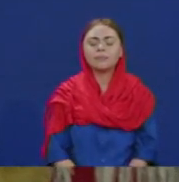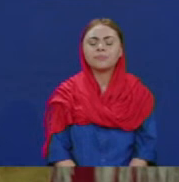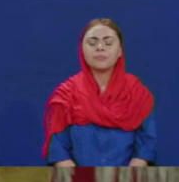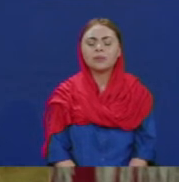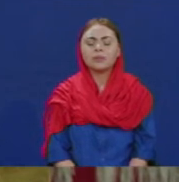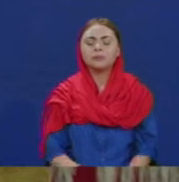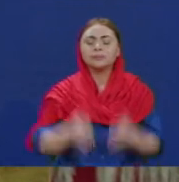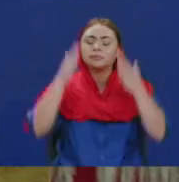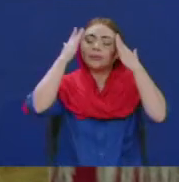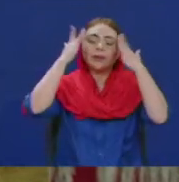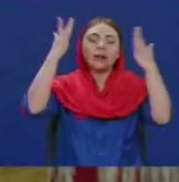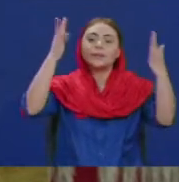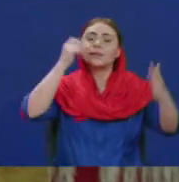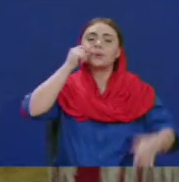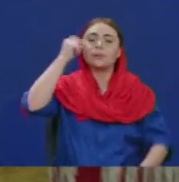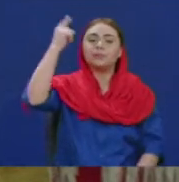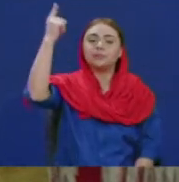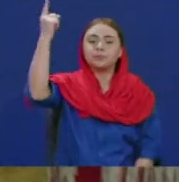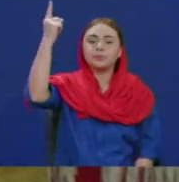Gracias, Señor.